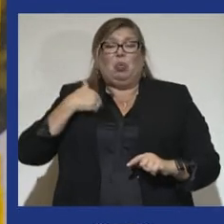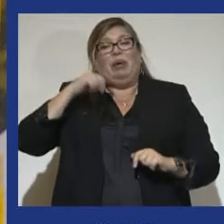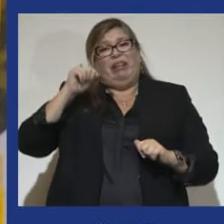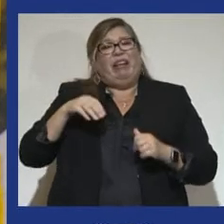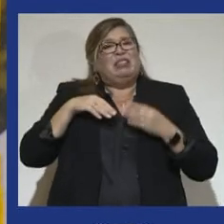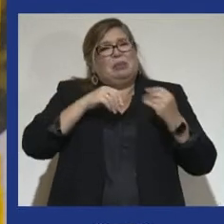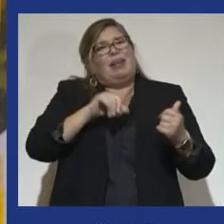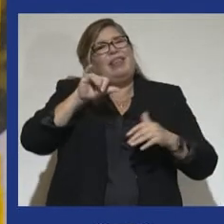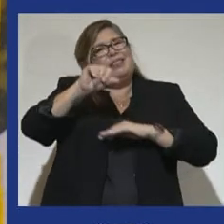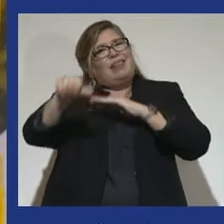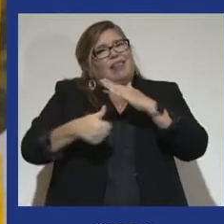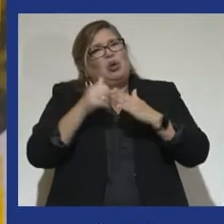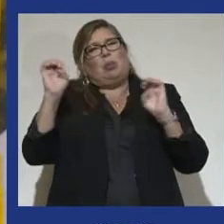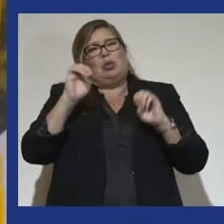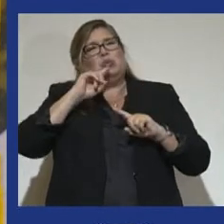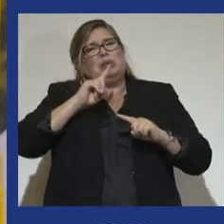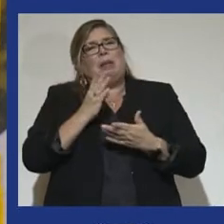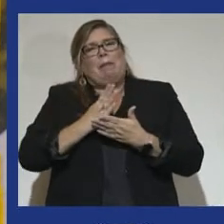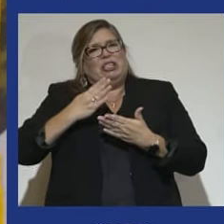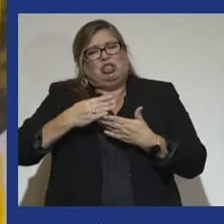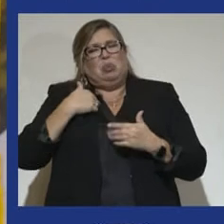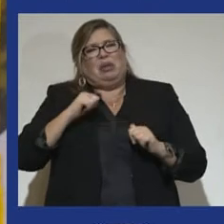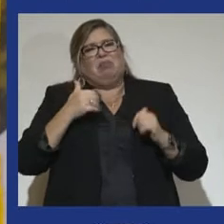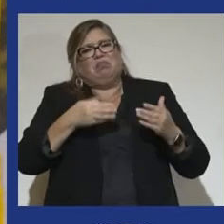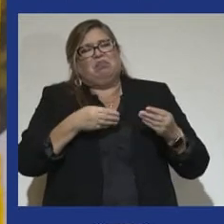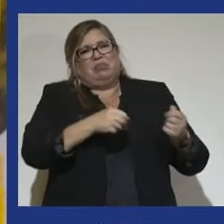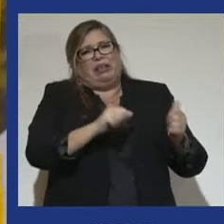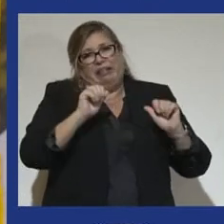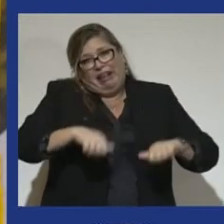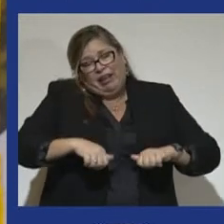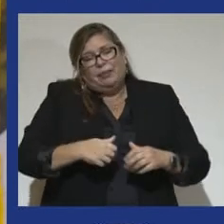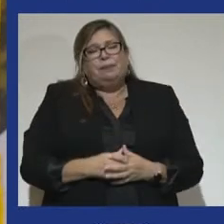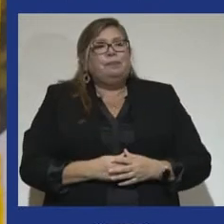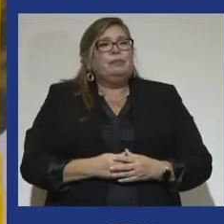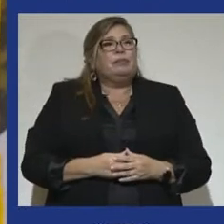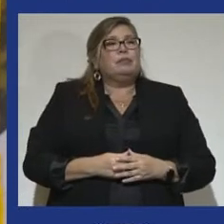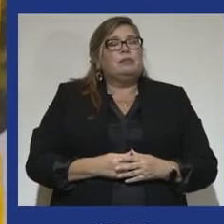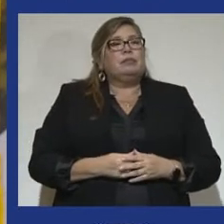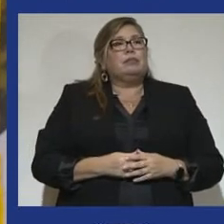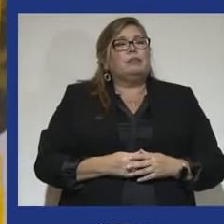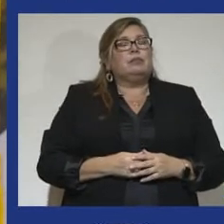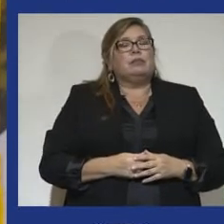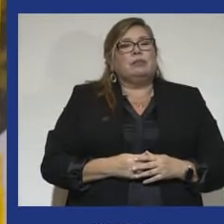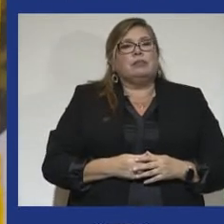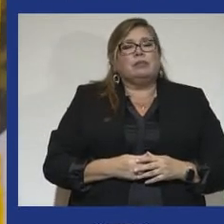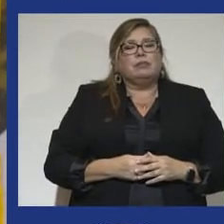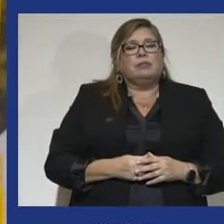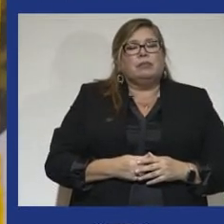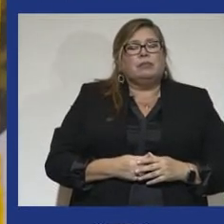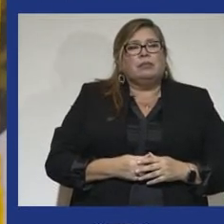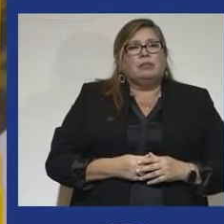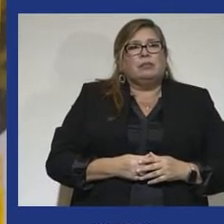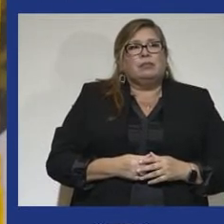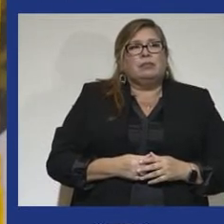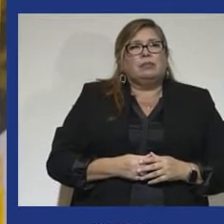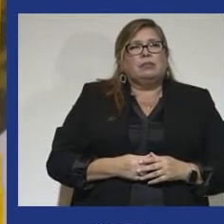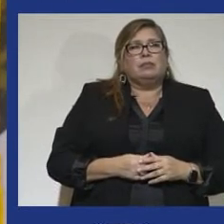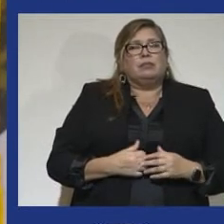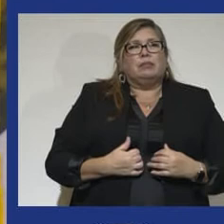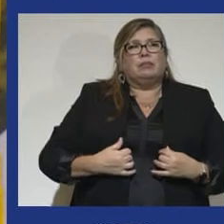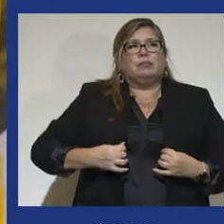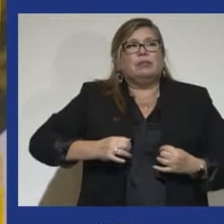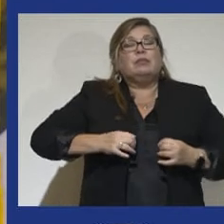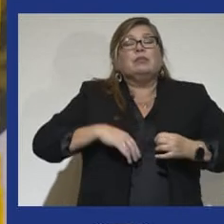ese llenado porque es parte de la respuesta de emergencia total y para confirmar eso esa figura entiendo que es un cálculo pero